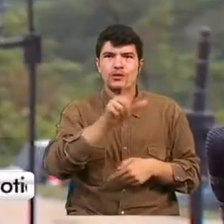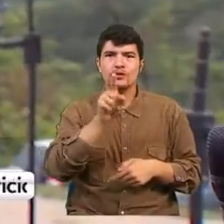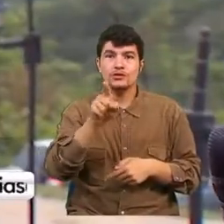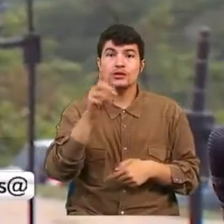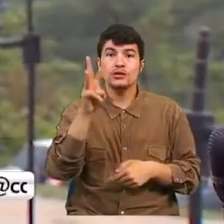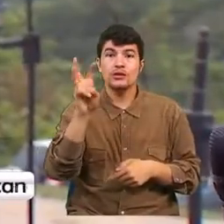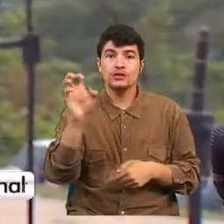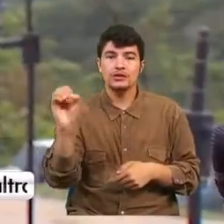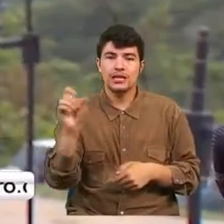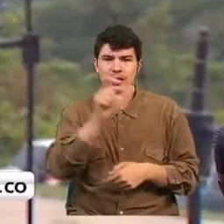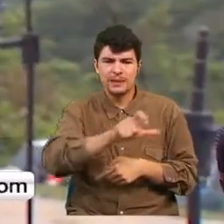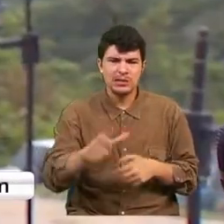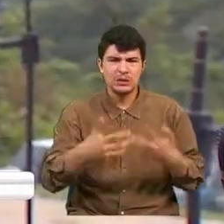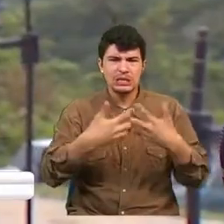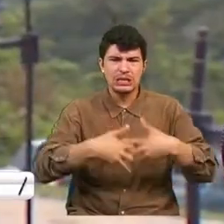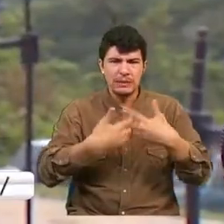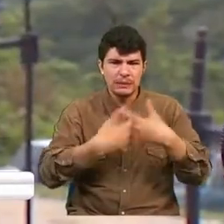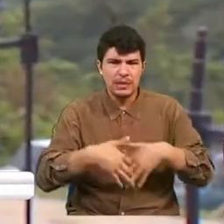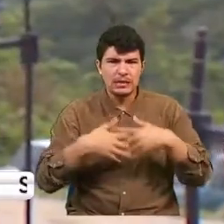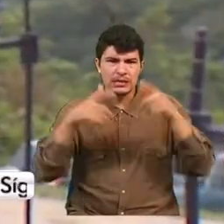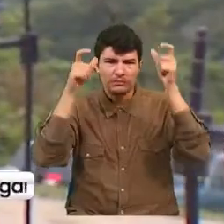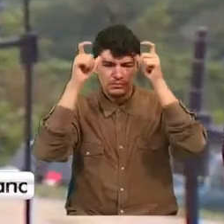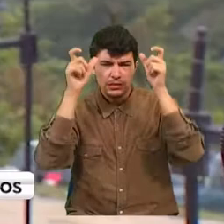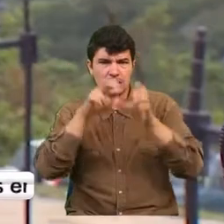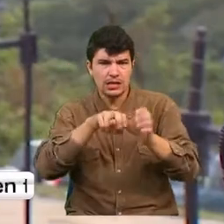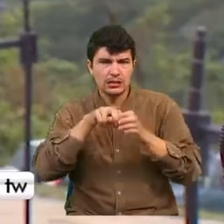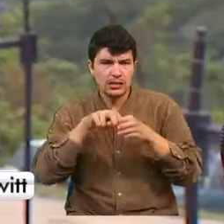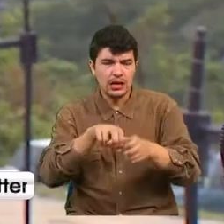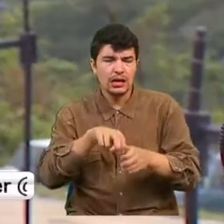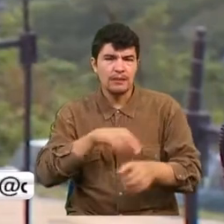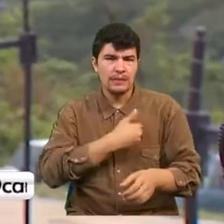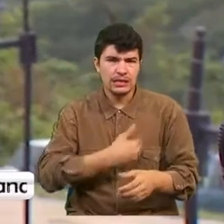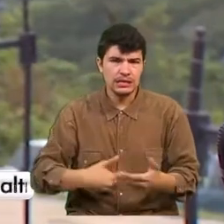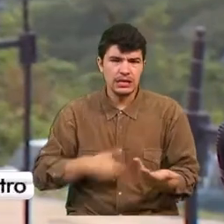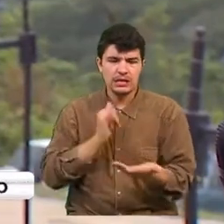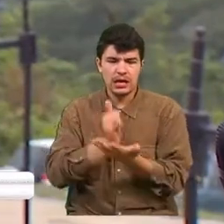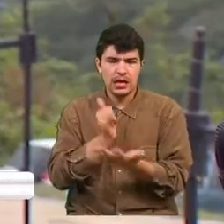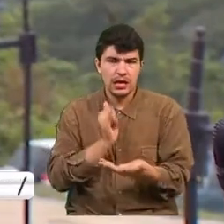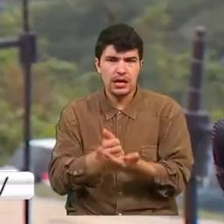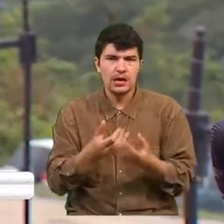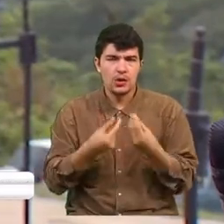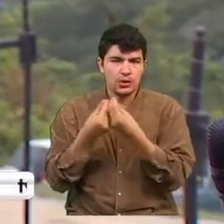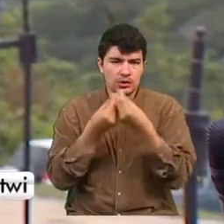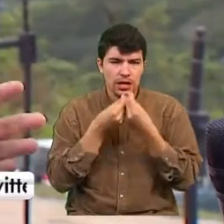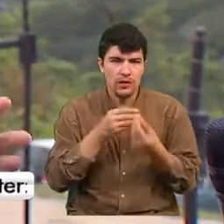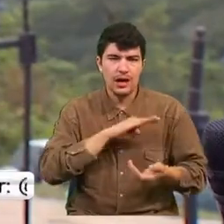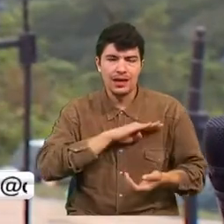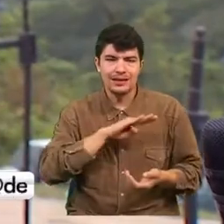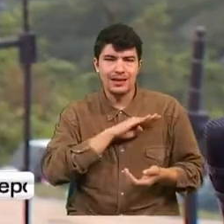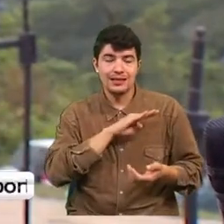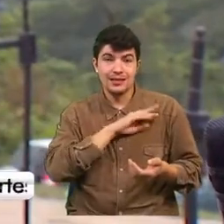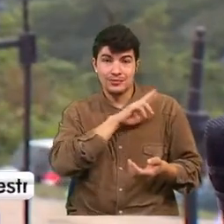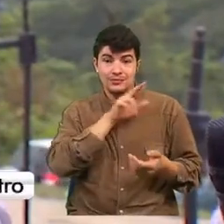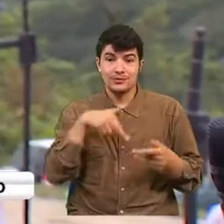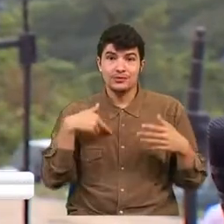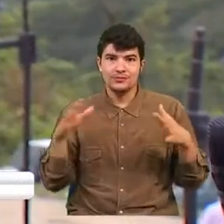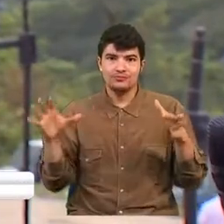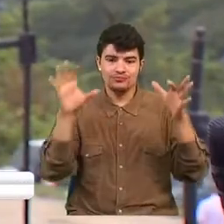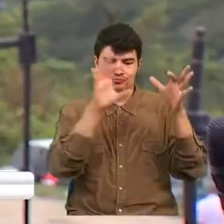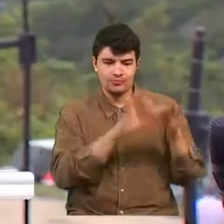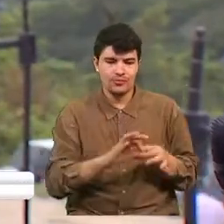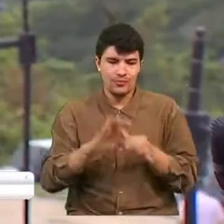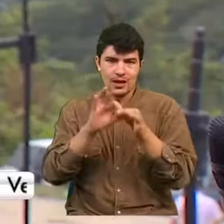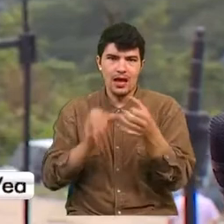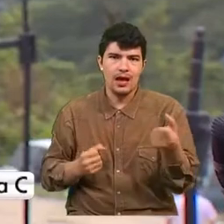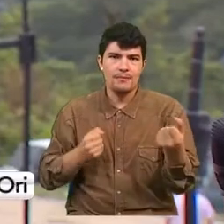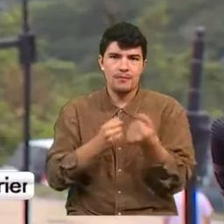180 empresarios, ganaderos, transportadores, presidentes de junta, concejales, alcaldes, donde también lanzamos una red de